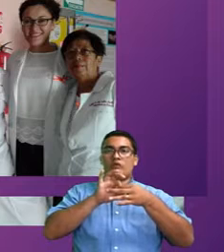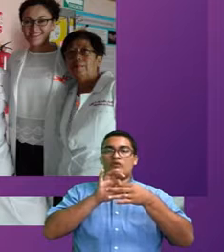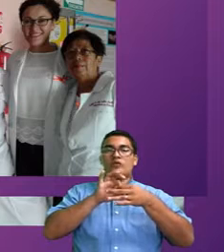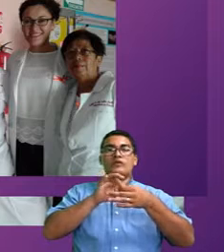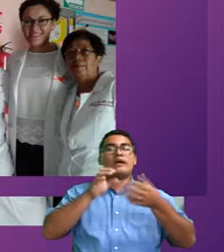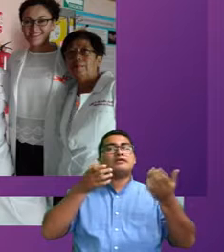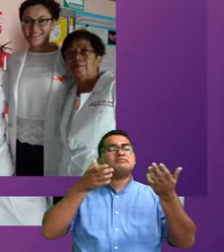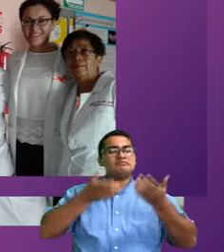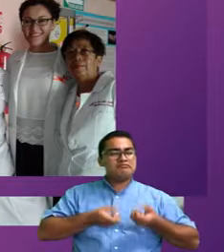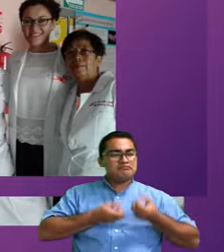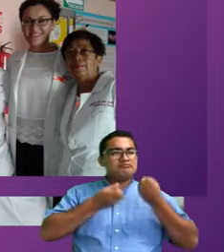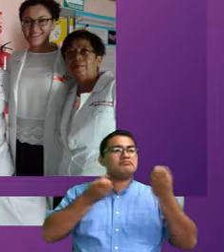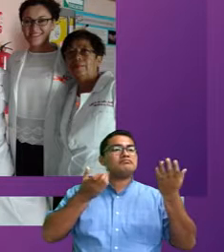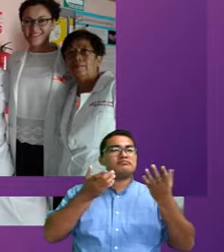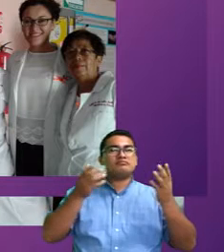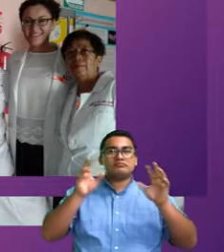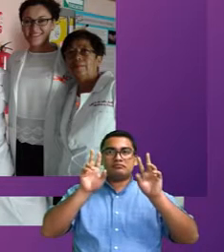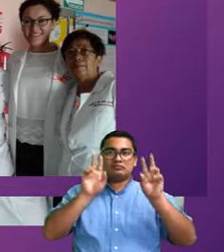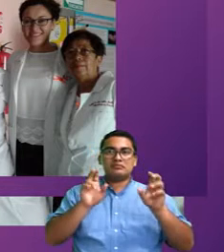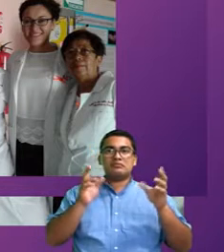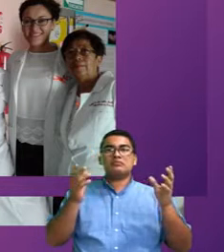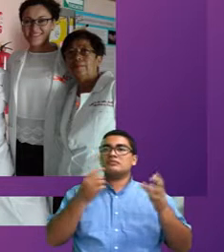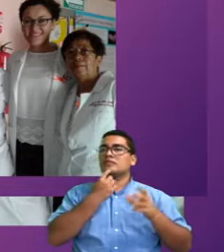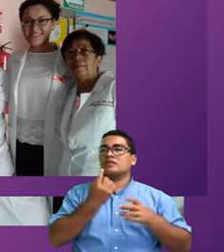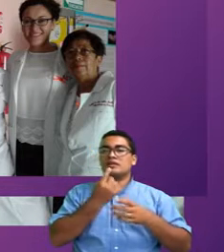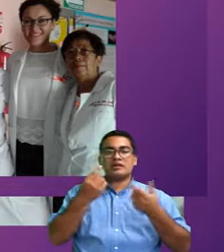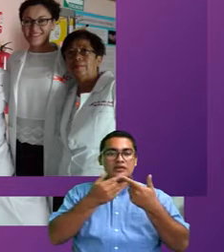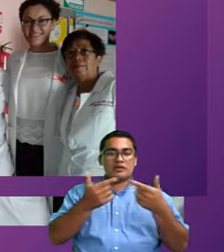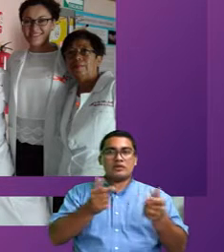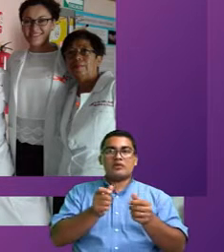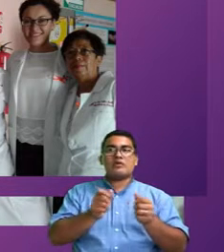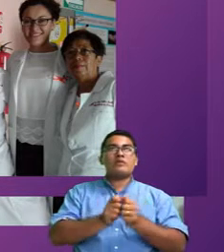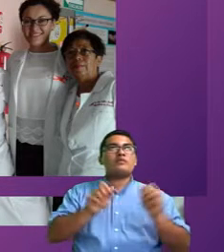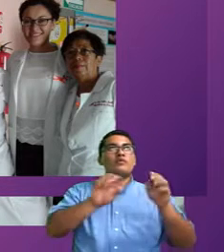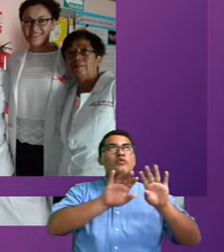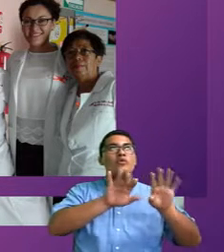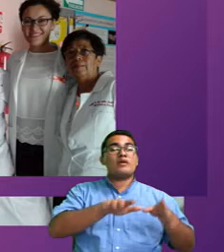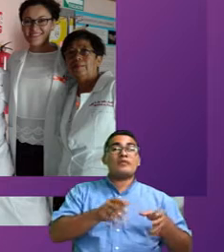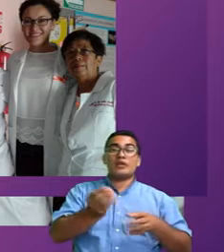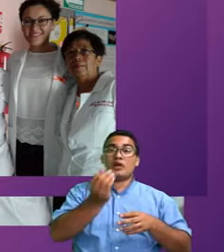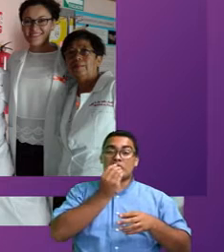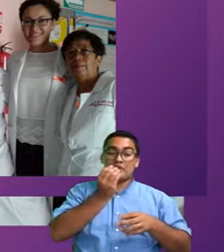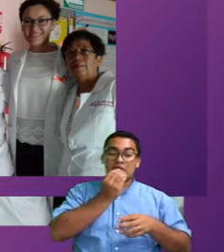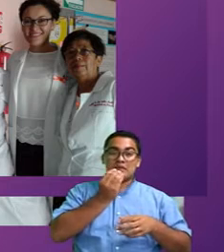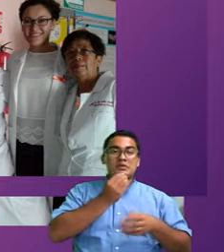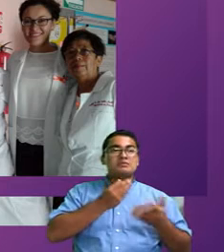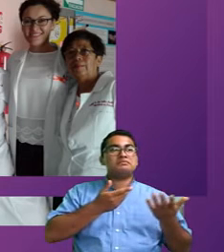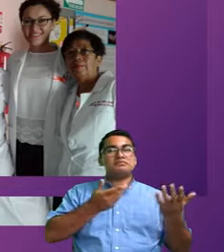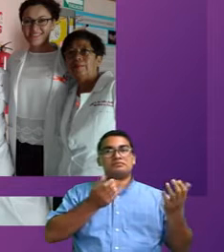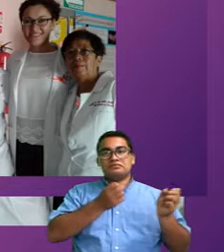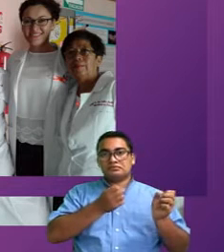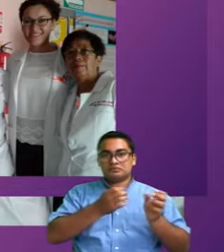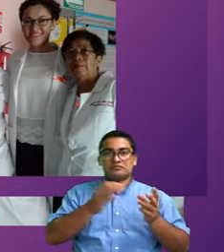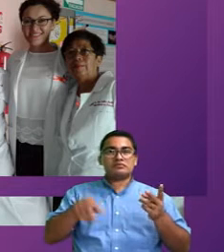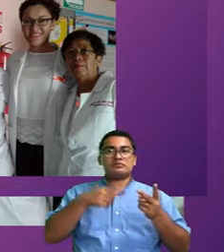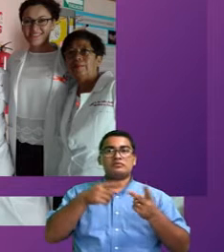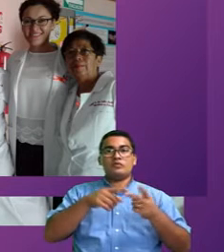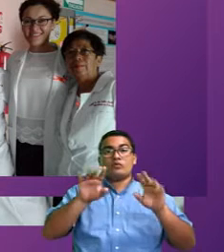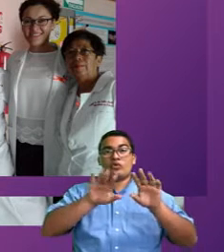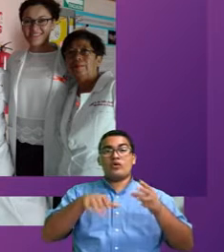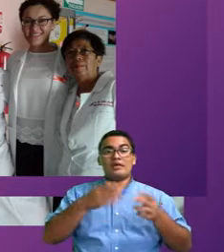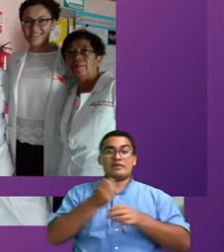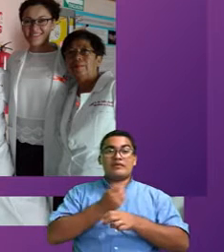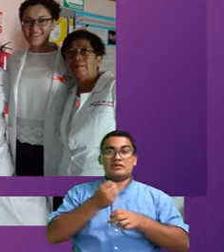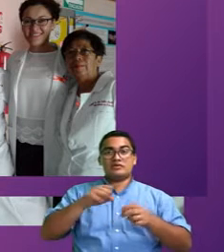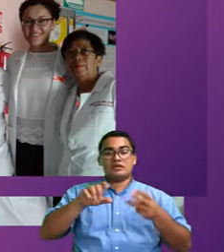de oncología y está integrado por la nutricionista de derecha a izquierda, ¿verdad? La nutricionista, después está la trabajadora social,